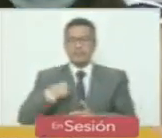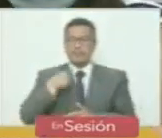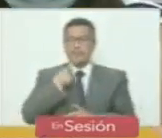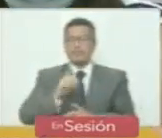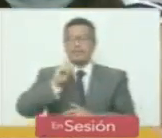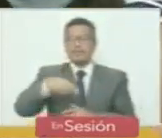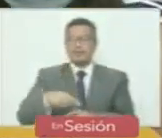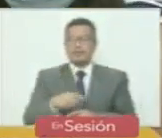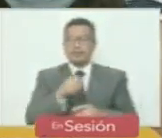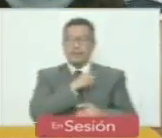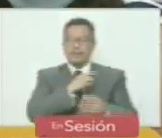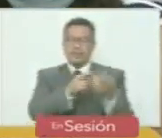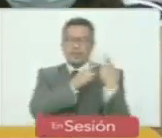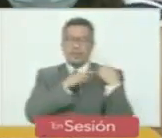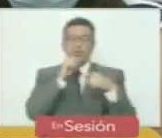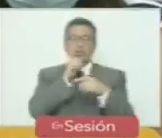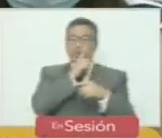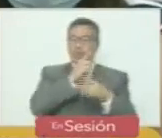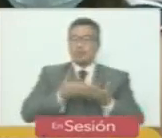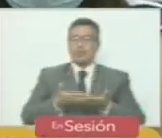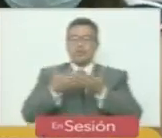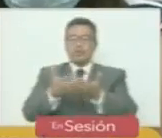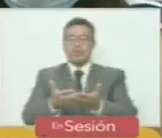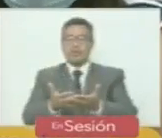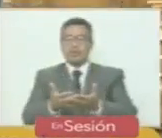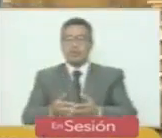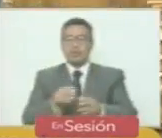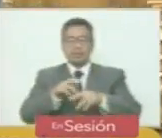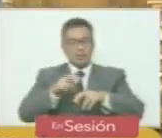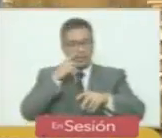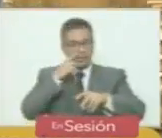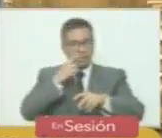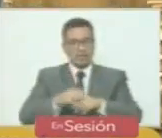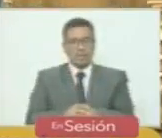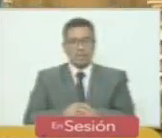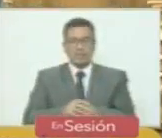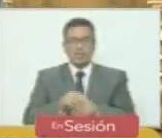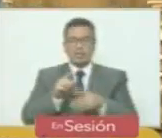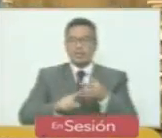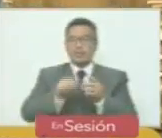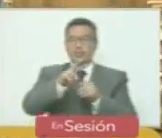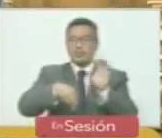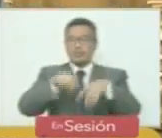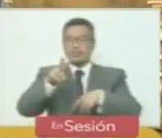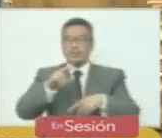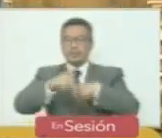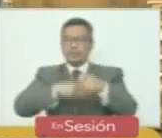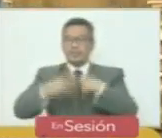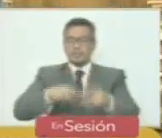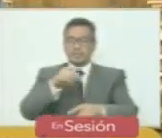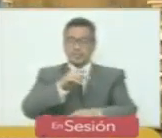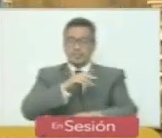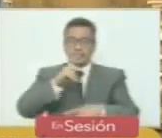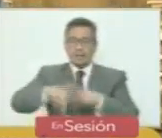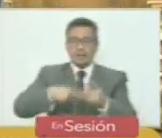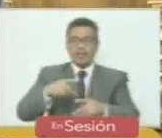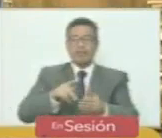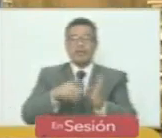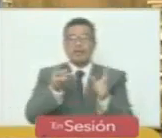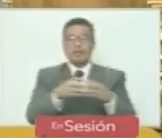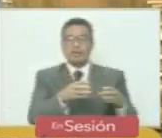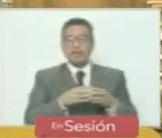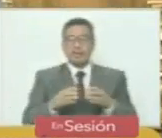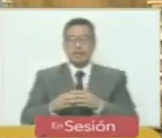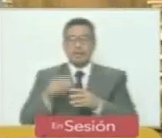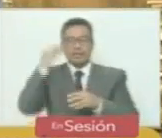por tales motivos respecto al nombrado se dejarán sin efecto las medidas de subvención previstas en el artículo 210 del Código Procesal Penal Federal, implementándose